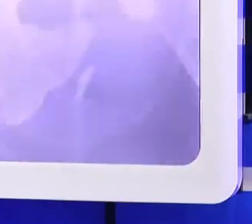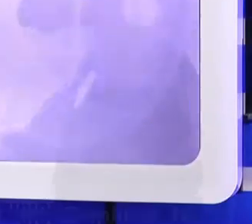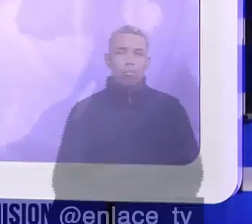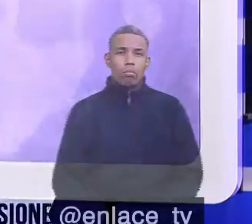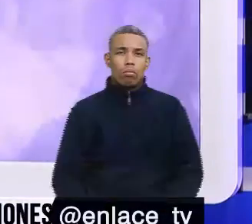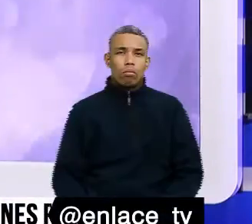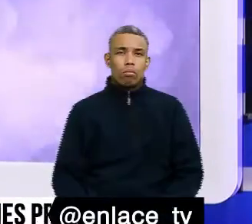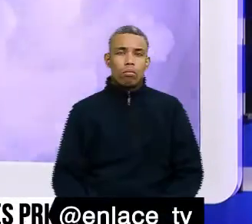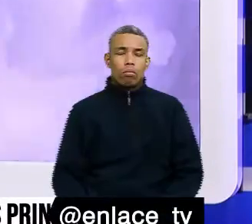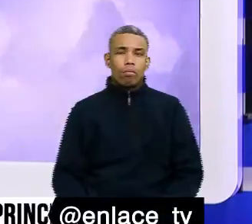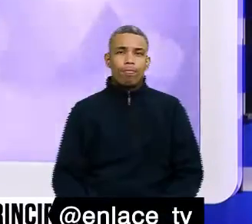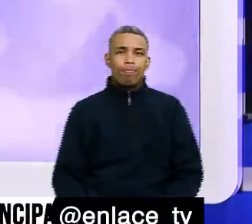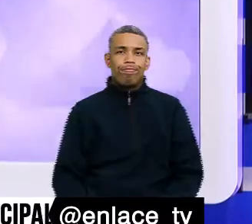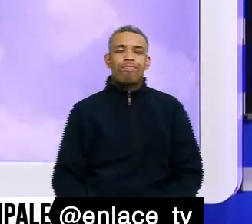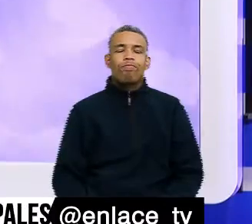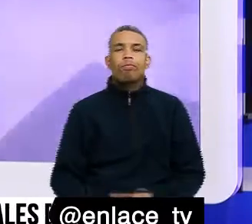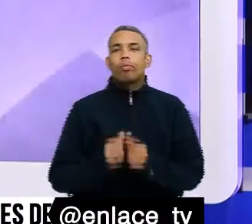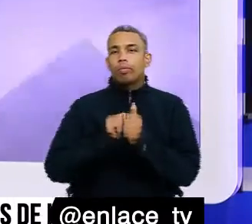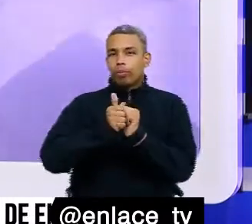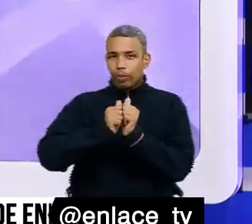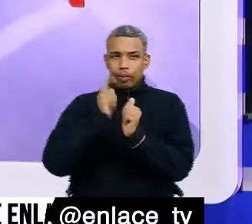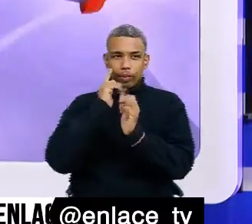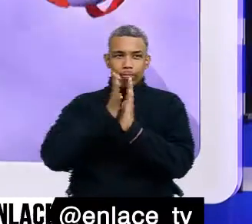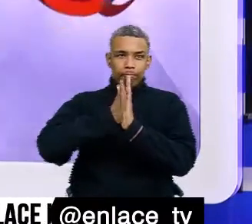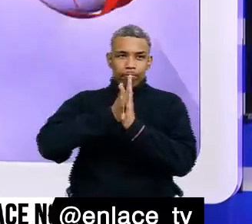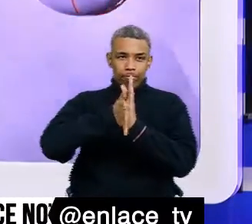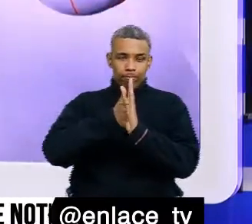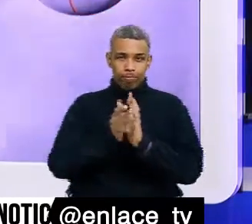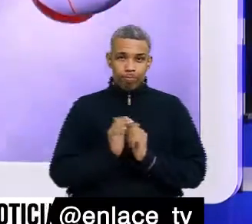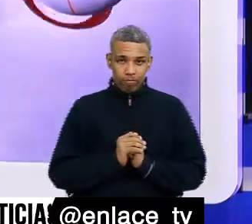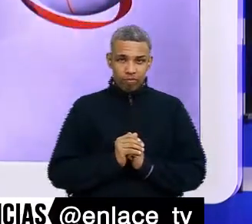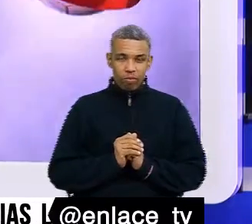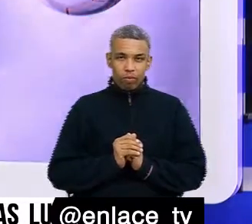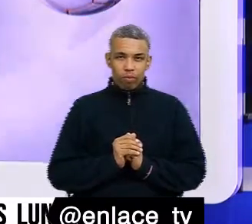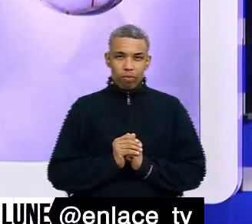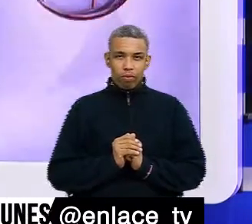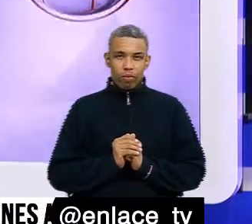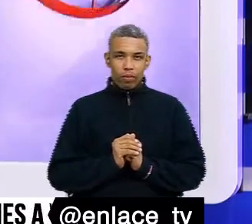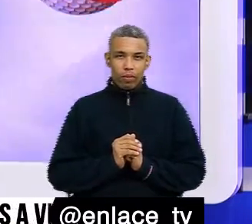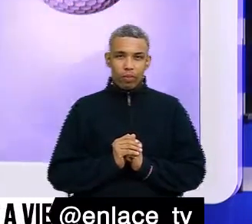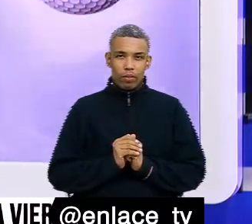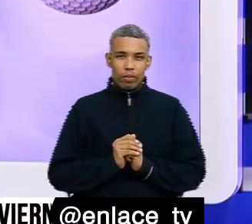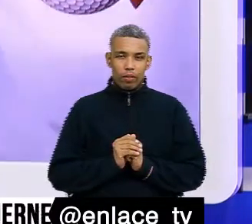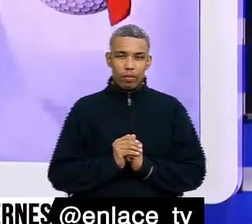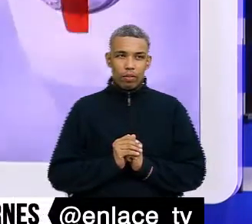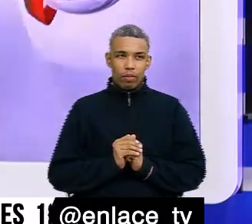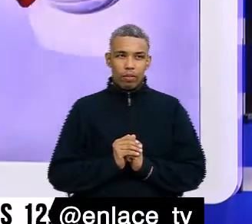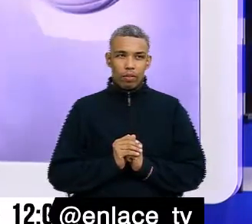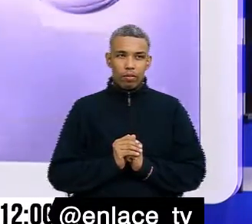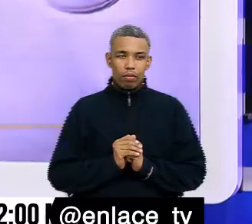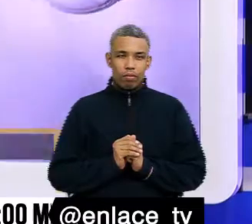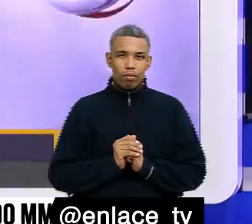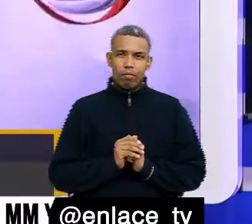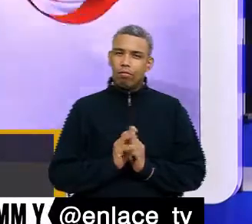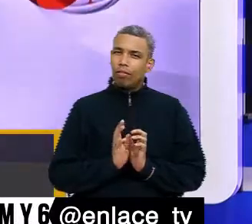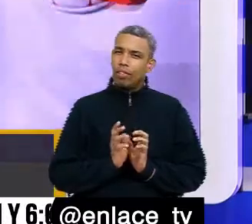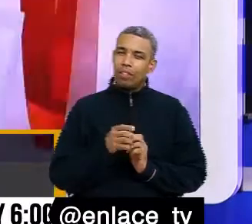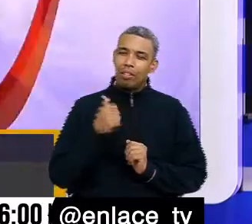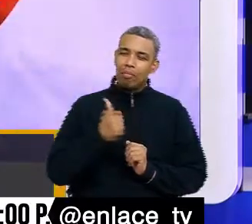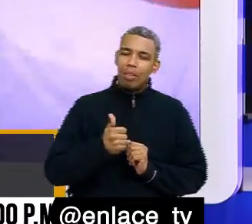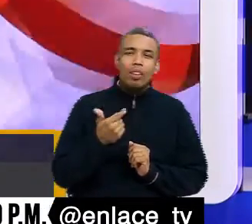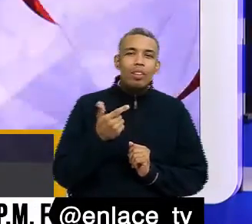Llega la información deportiva, Enlace Noticias. Pónganse cómodos, está la información. Hablemos de las buenas noticias que le regala a Barranca Bermeja el